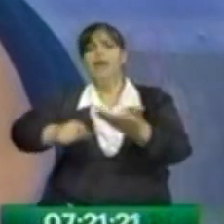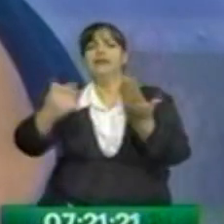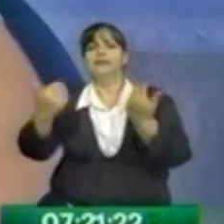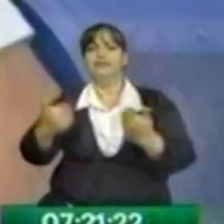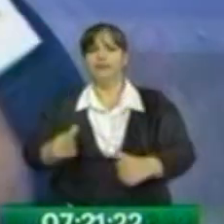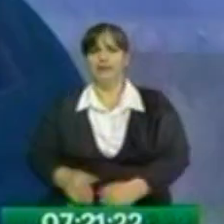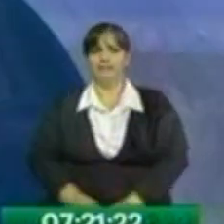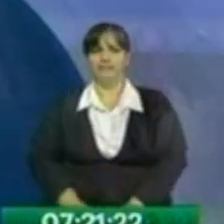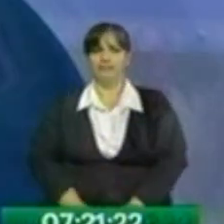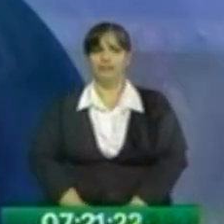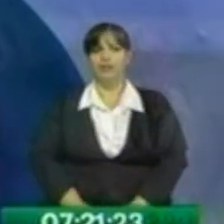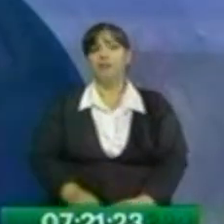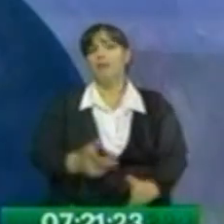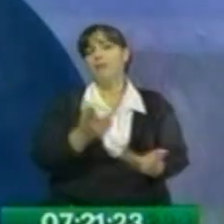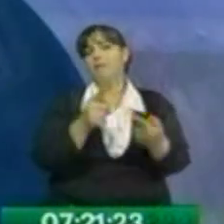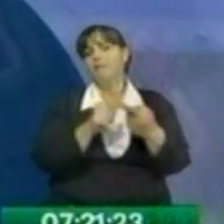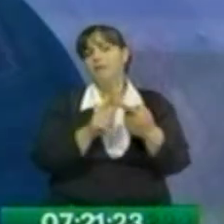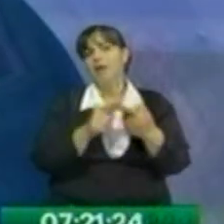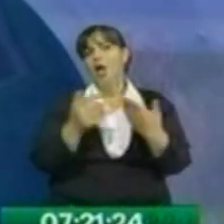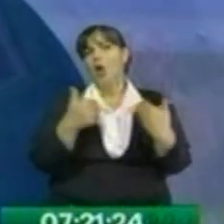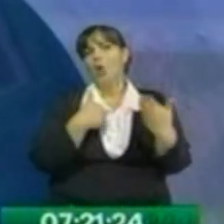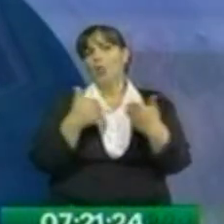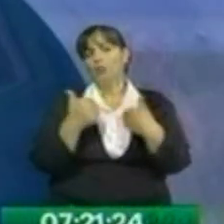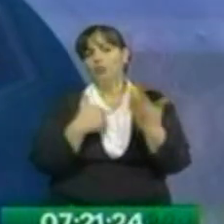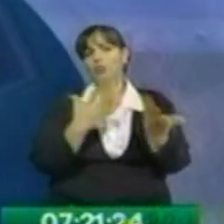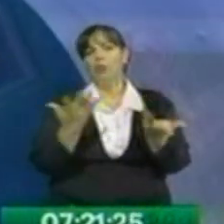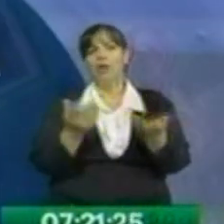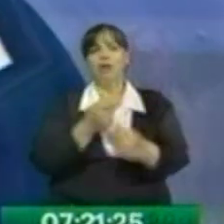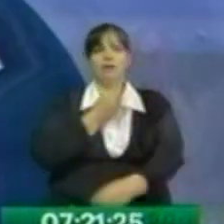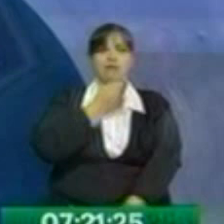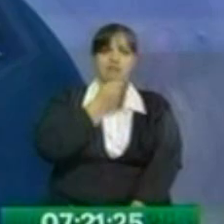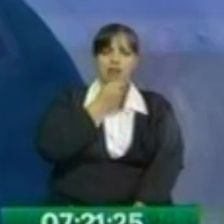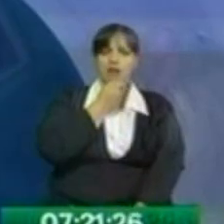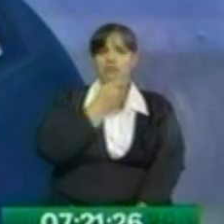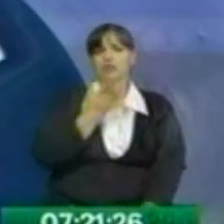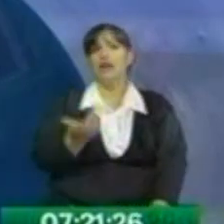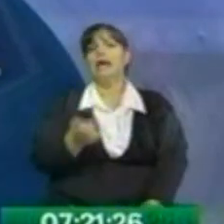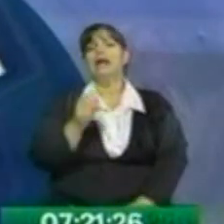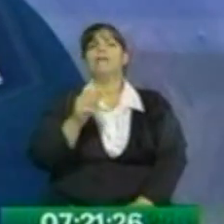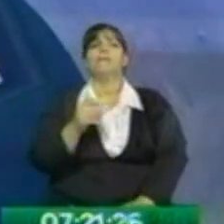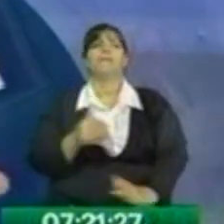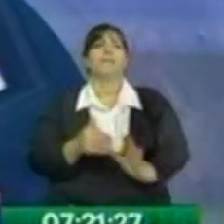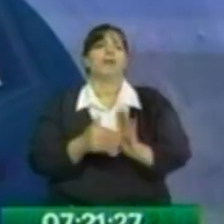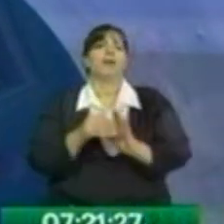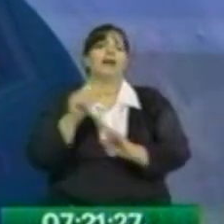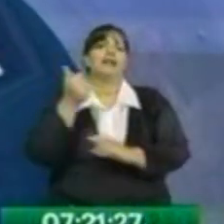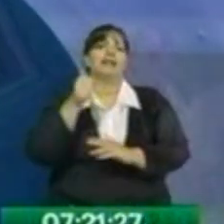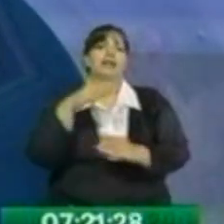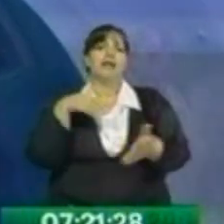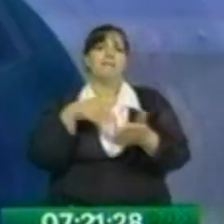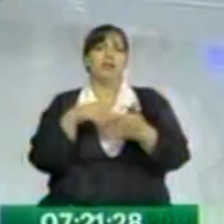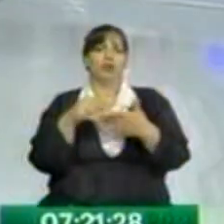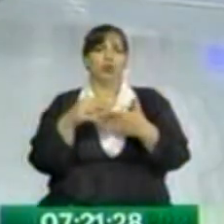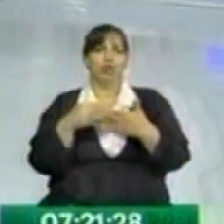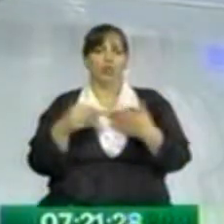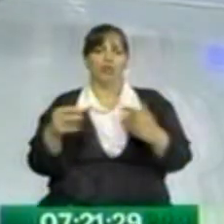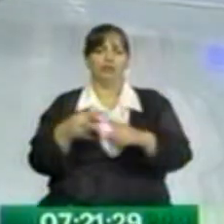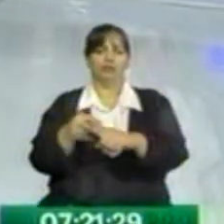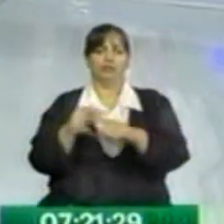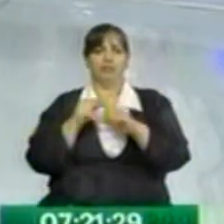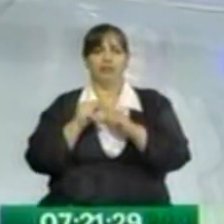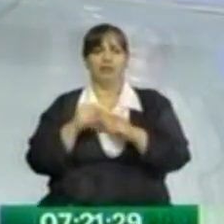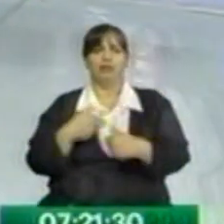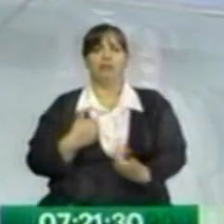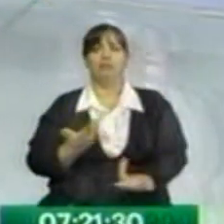gestores culturales en términos de uno. No se necesita hasta $10,000 más que la garantía personal. Esos van a ser los requisitos los más